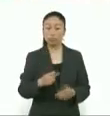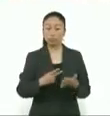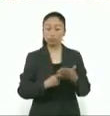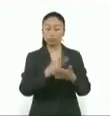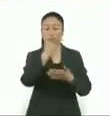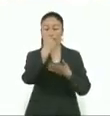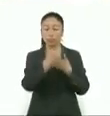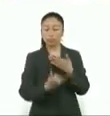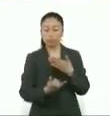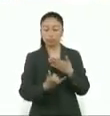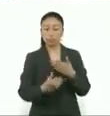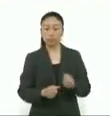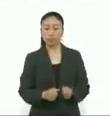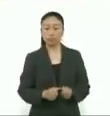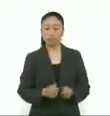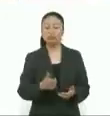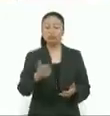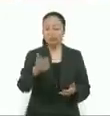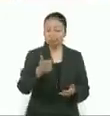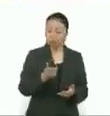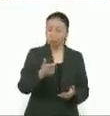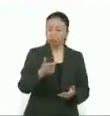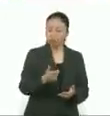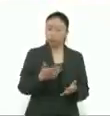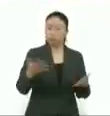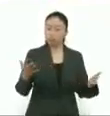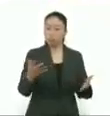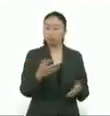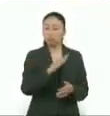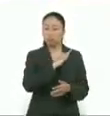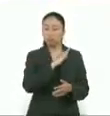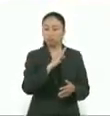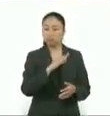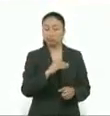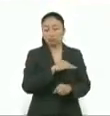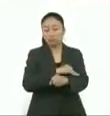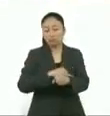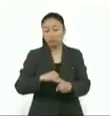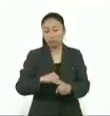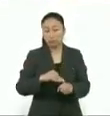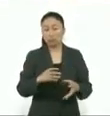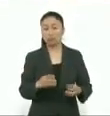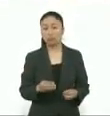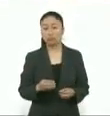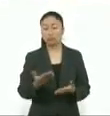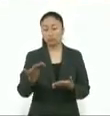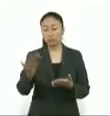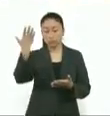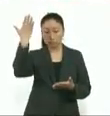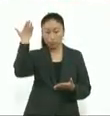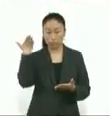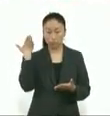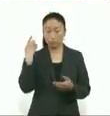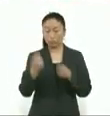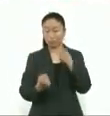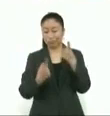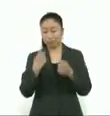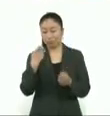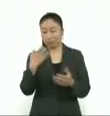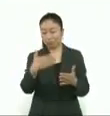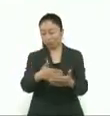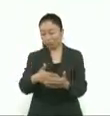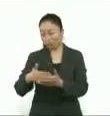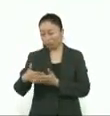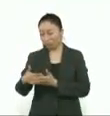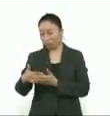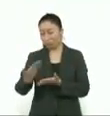con dignidad recursos que antes terminaban en manos de unos cuantos y creando fortunas mal